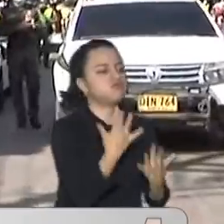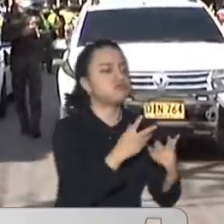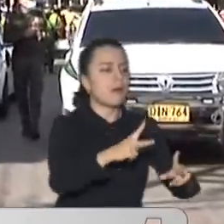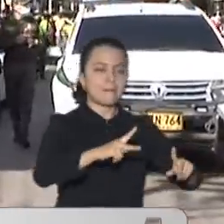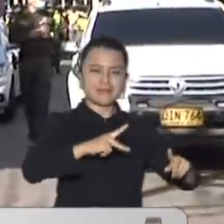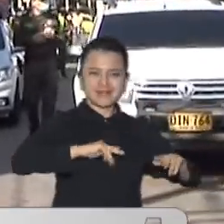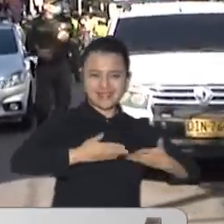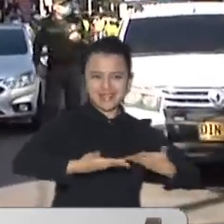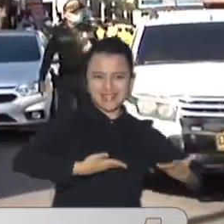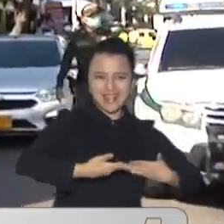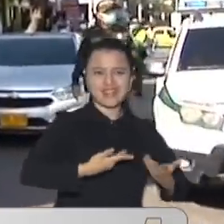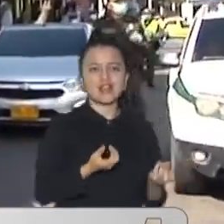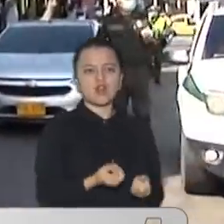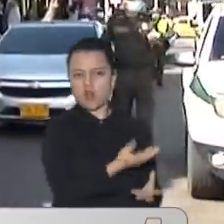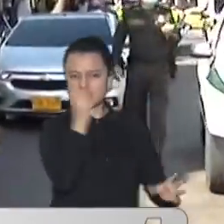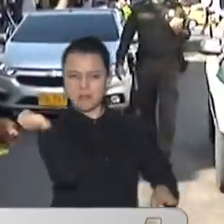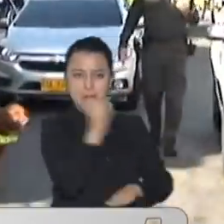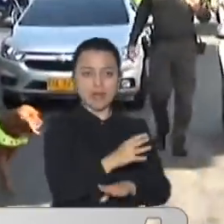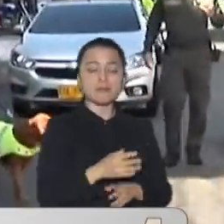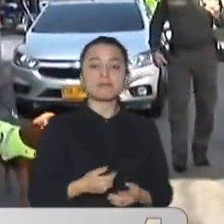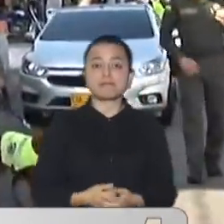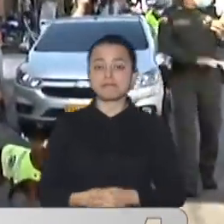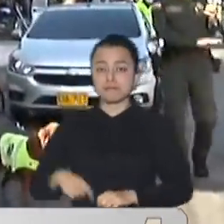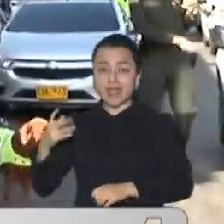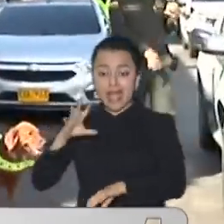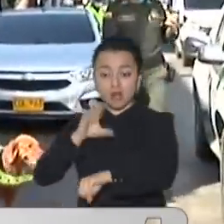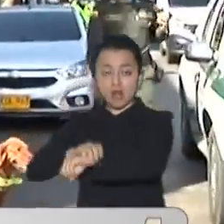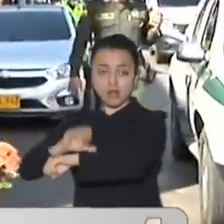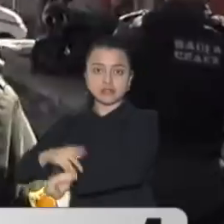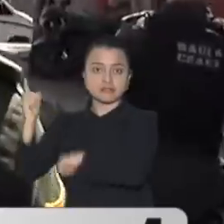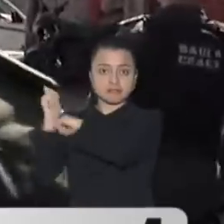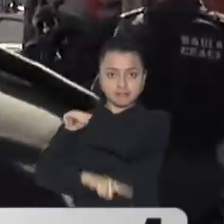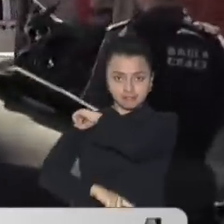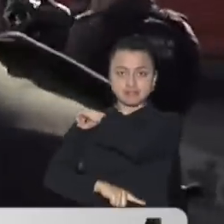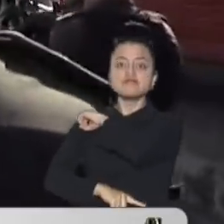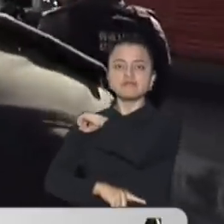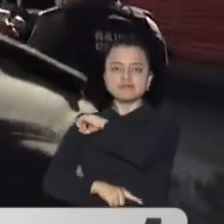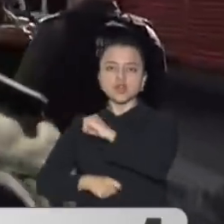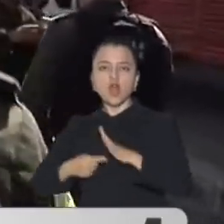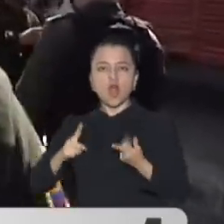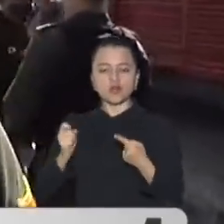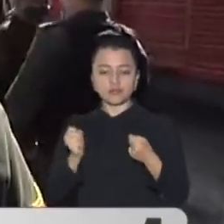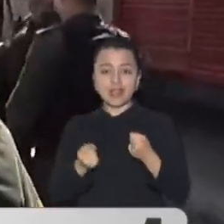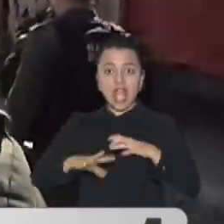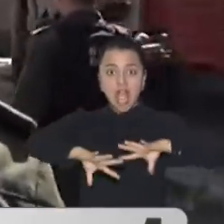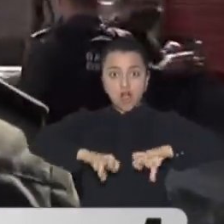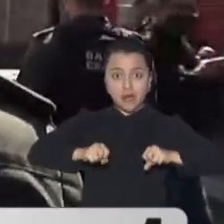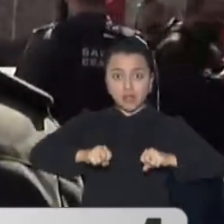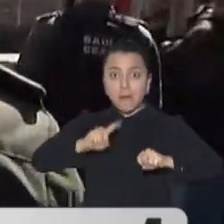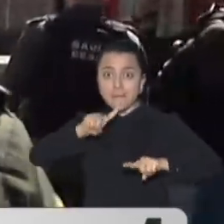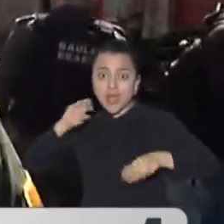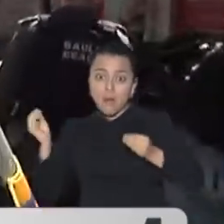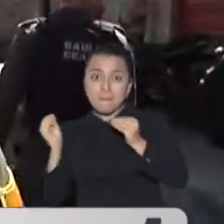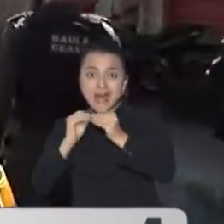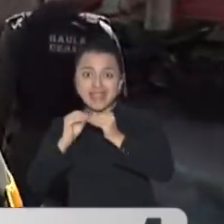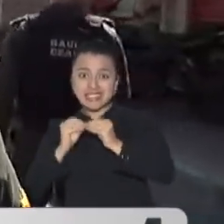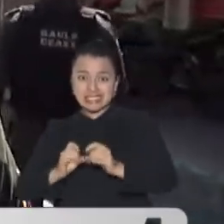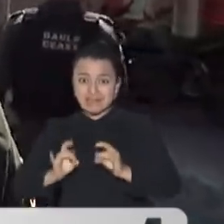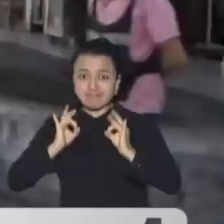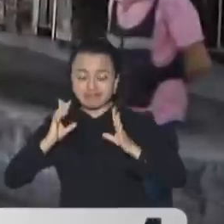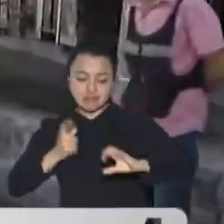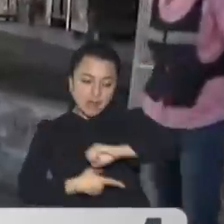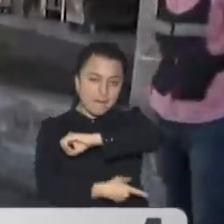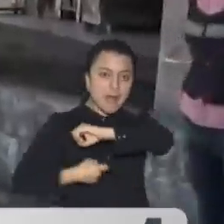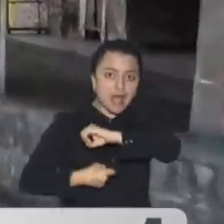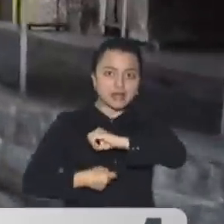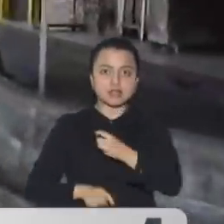cuatro capturados de ayer se les imputará los delitos de concierto para delinquir con fines de homicidio, terrorismo, fabricación, tráfico y